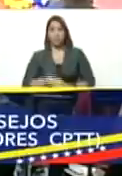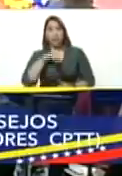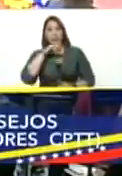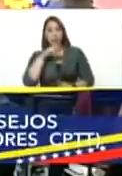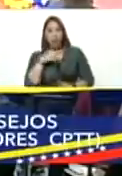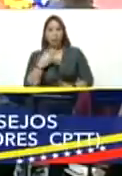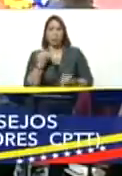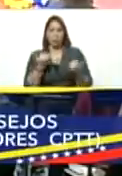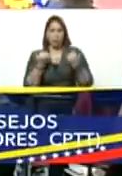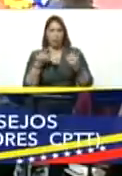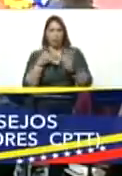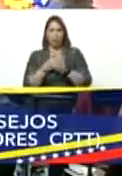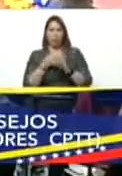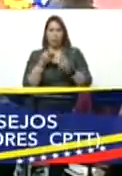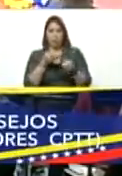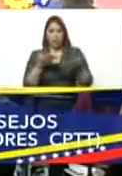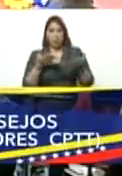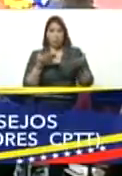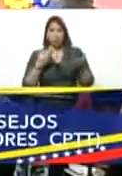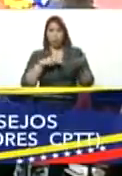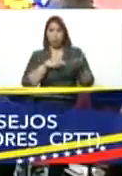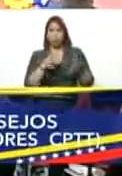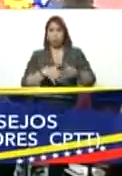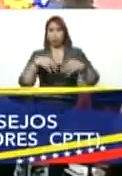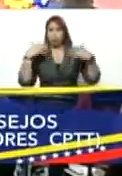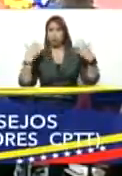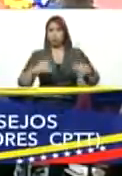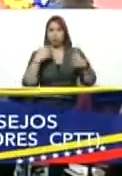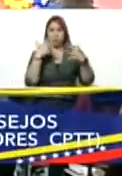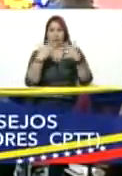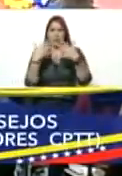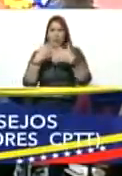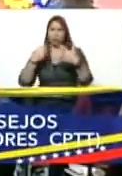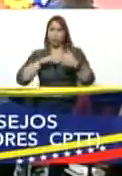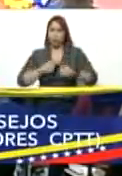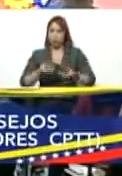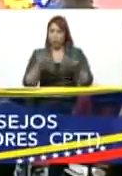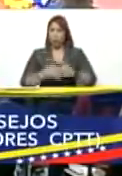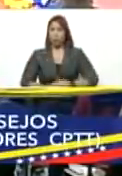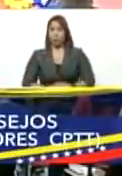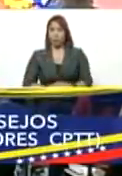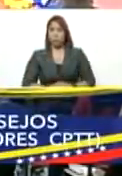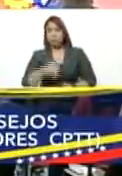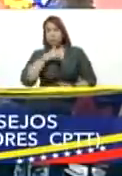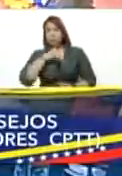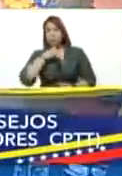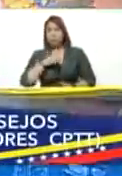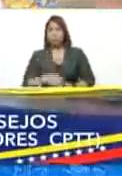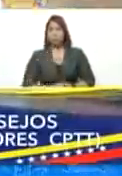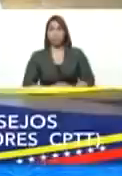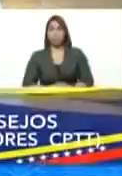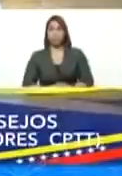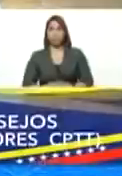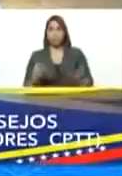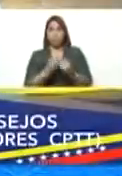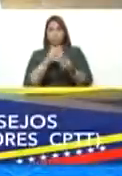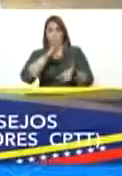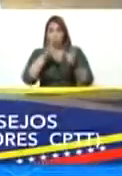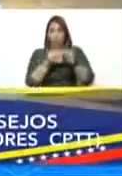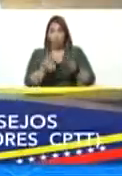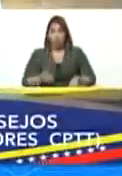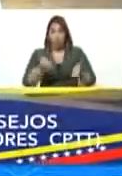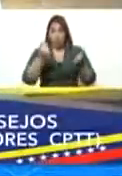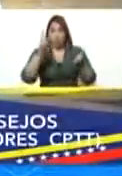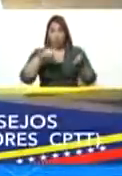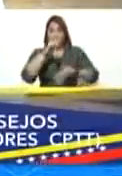de eso. Tremenda guerra que hemos tenido y tremenda guerra que hemos dado también para resistir con los CLAP y con